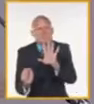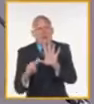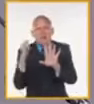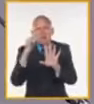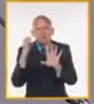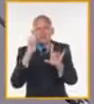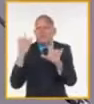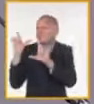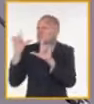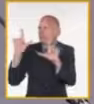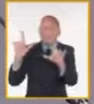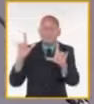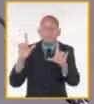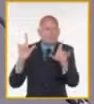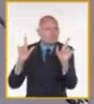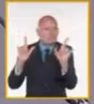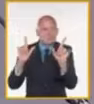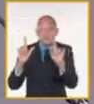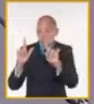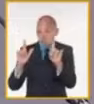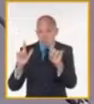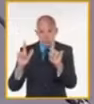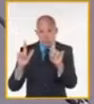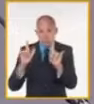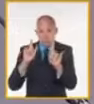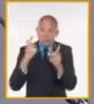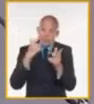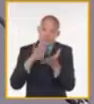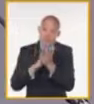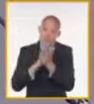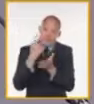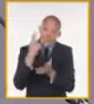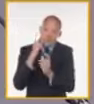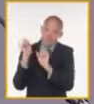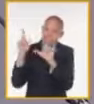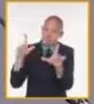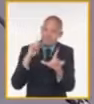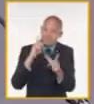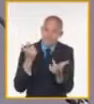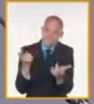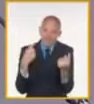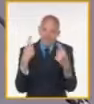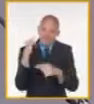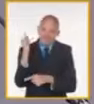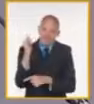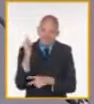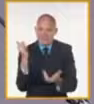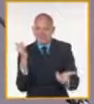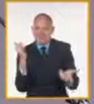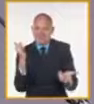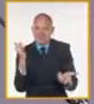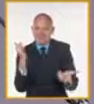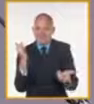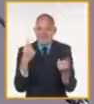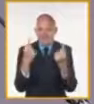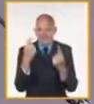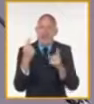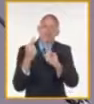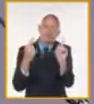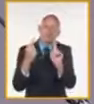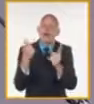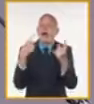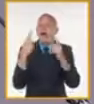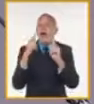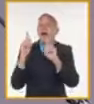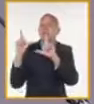técnico maravilloso eh seguro lo logro poner en pantalla es una es una infografía que ellos mismos publicaron una